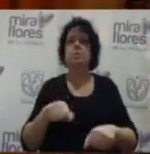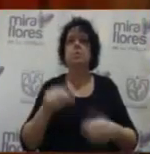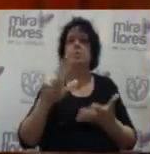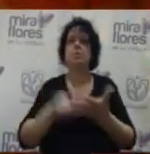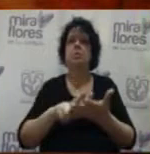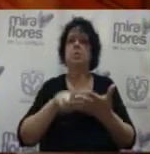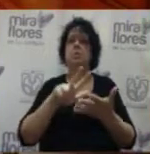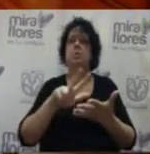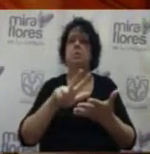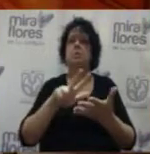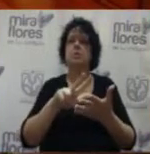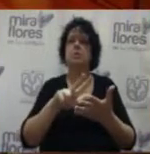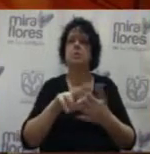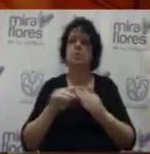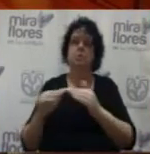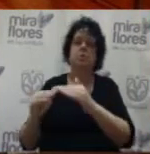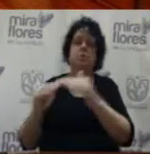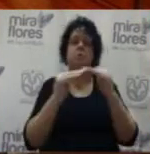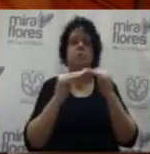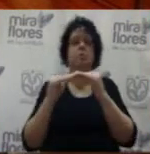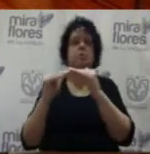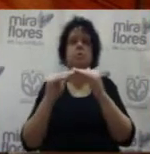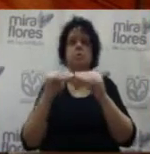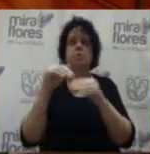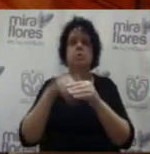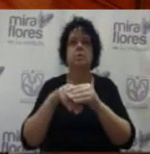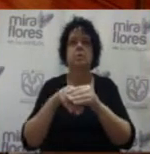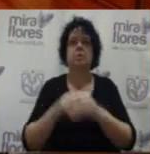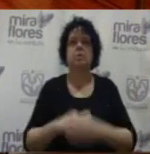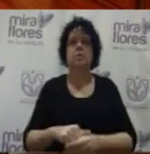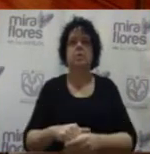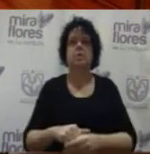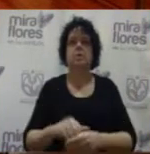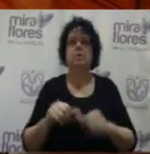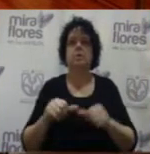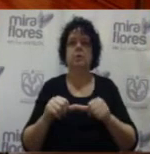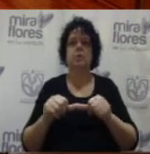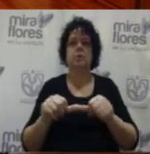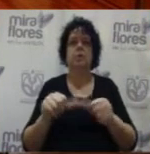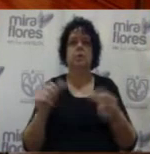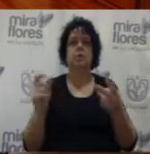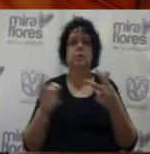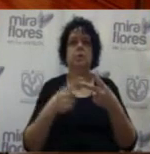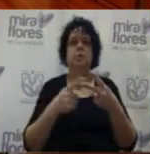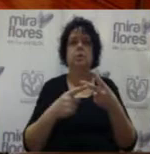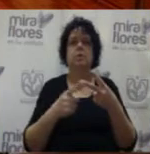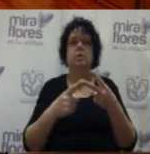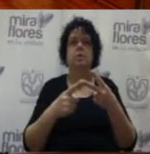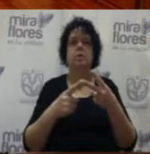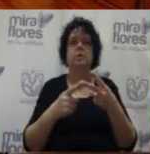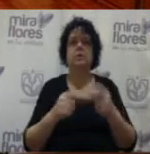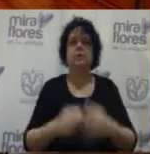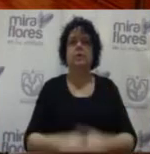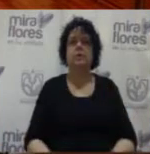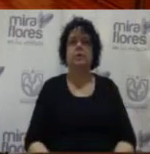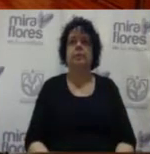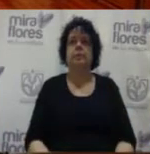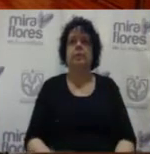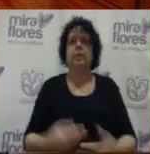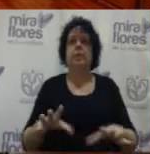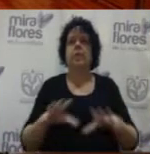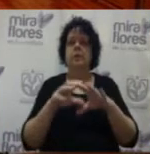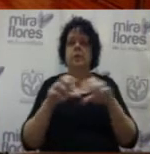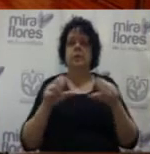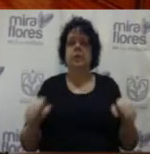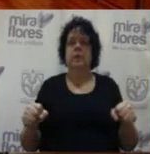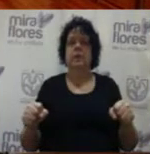acta por unanimidad de votos. Vamos al siguiente punto, por favor. En la estación de despacho, señor alcalde, la Secretaría